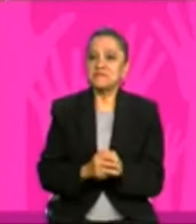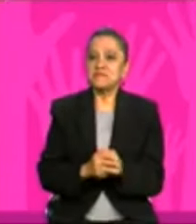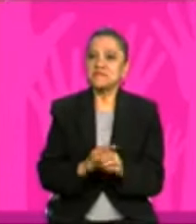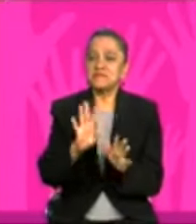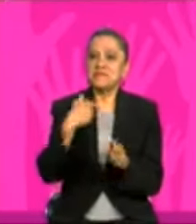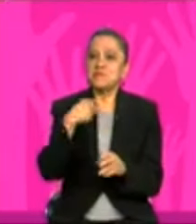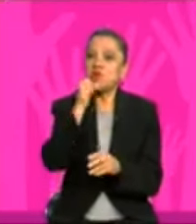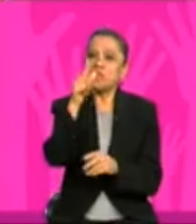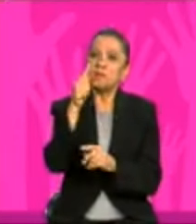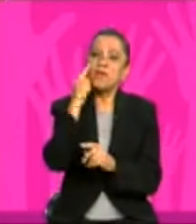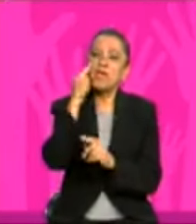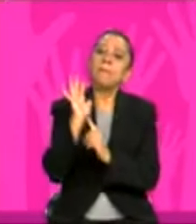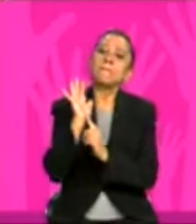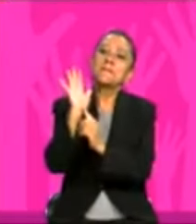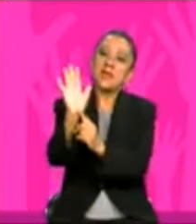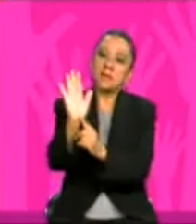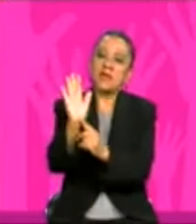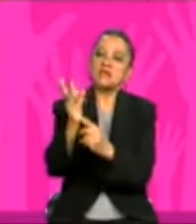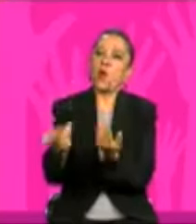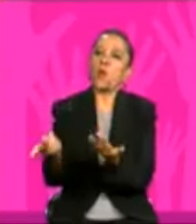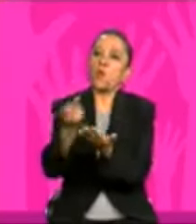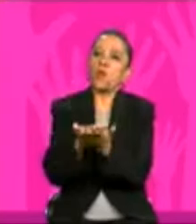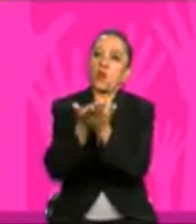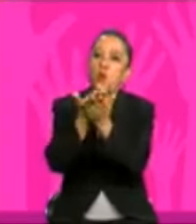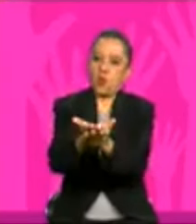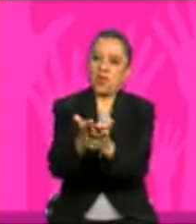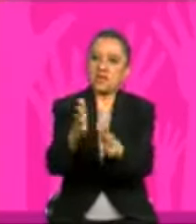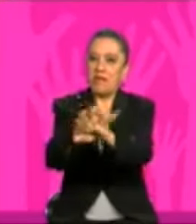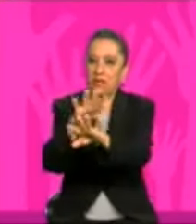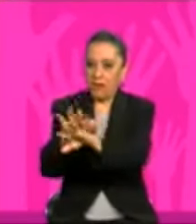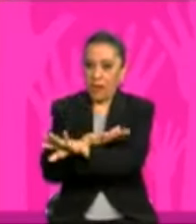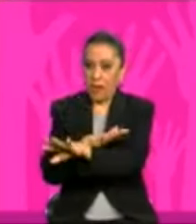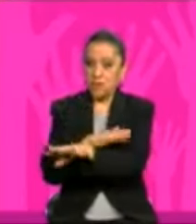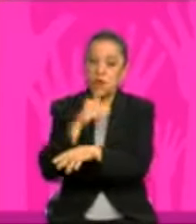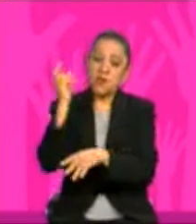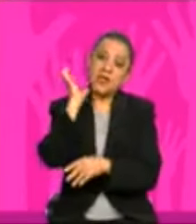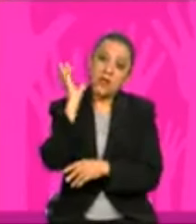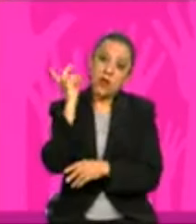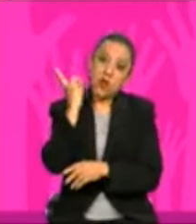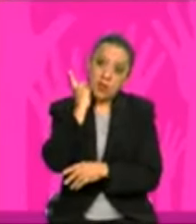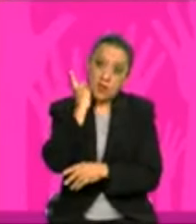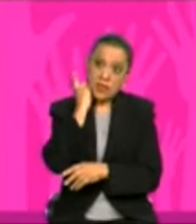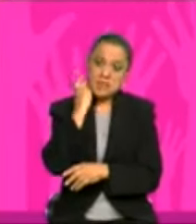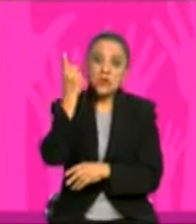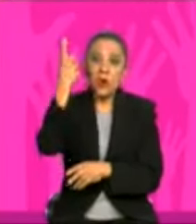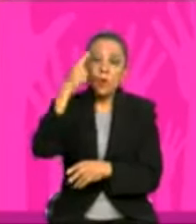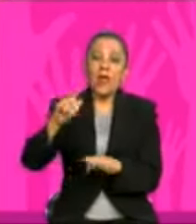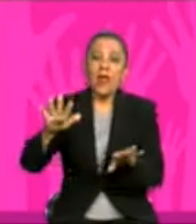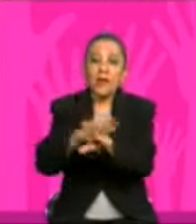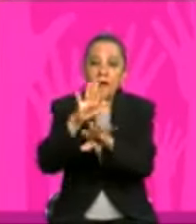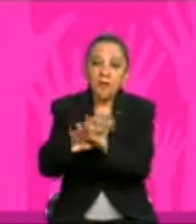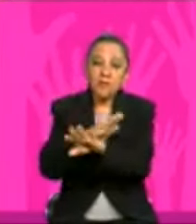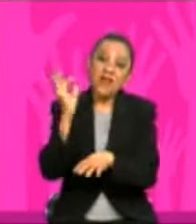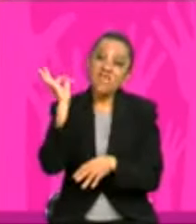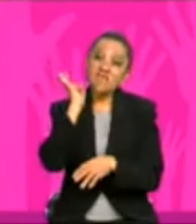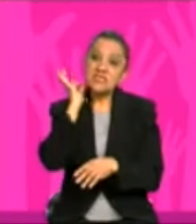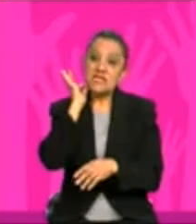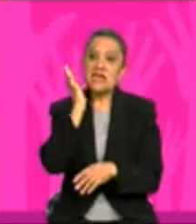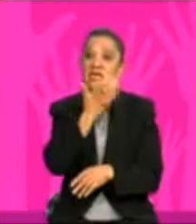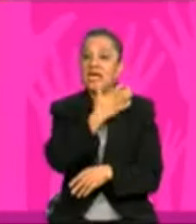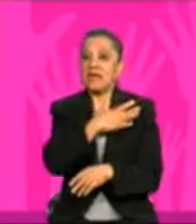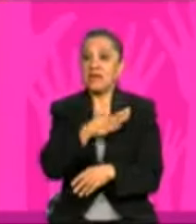Presentaré una propuesta de reforma ante el Congreso local en el que se reestructurará la Fiscalía General del Estado